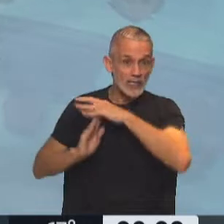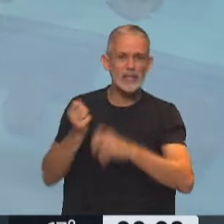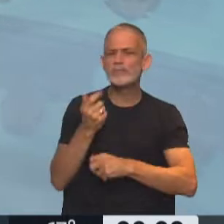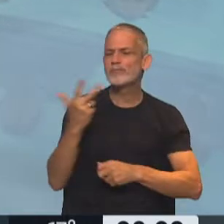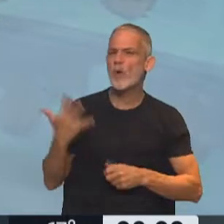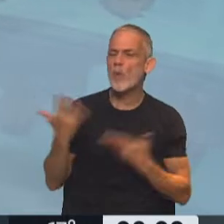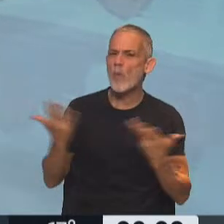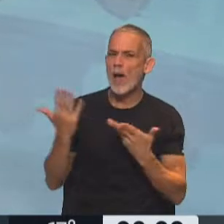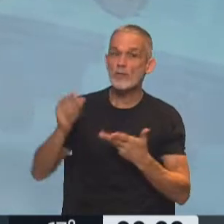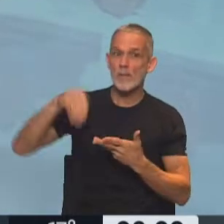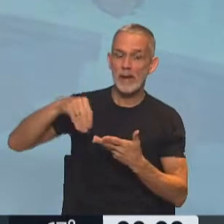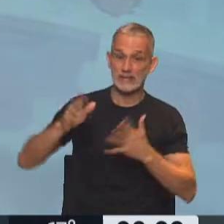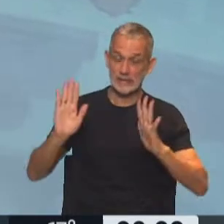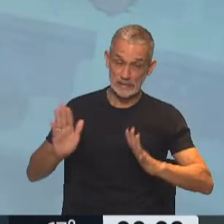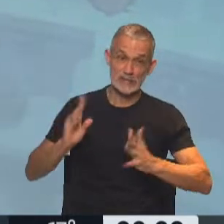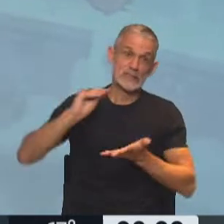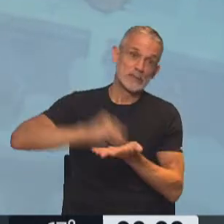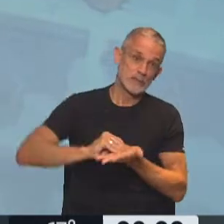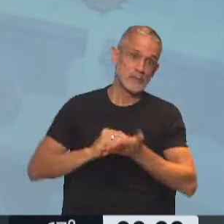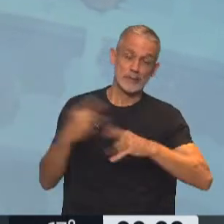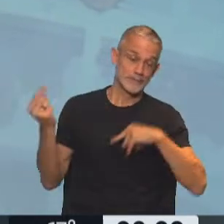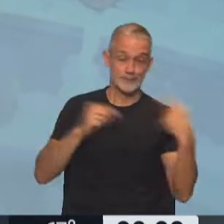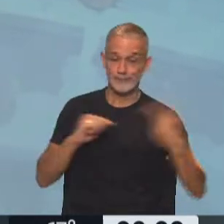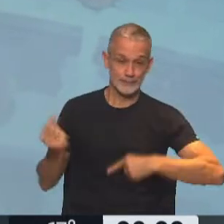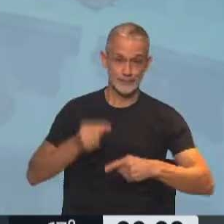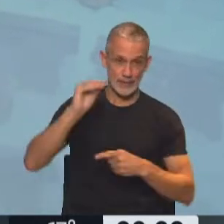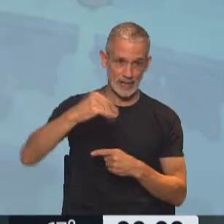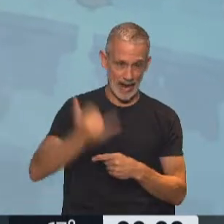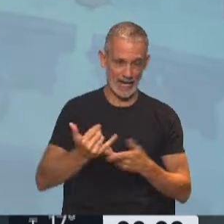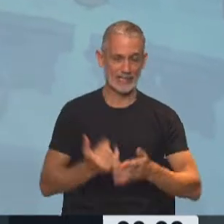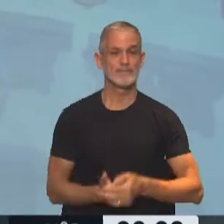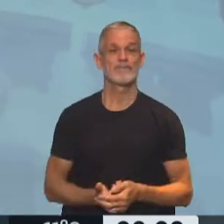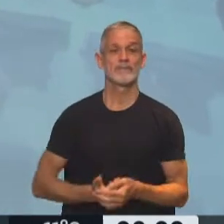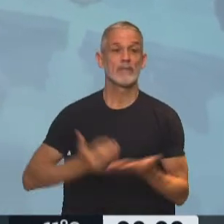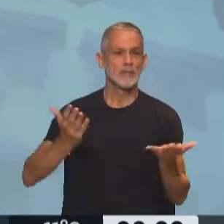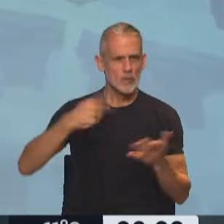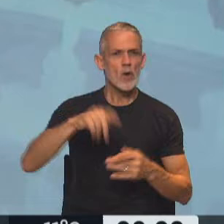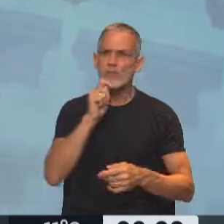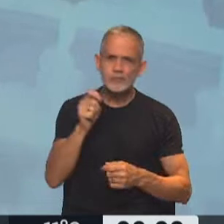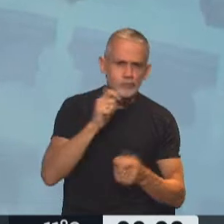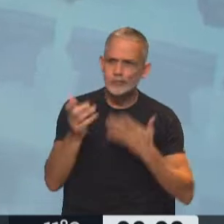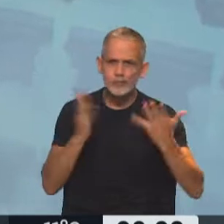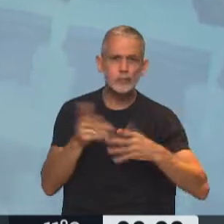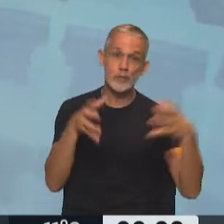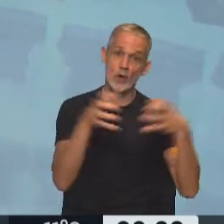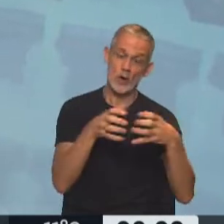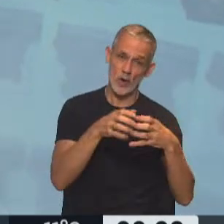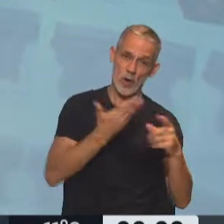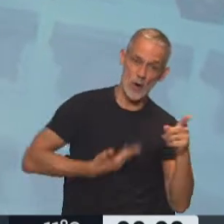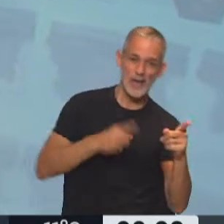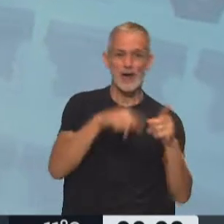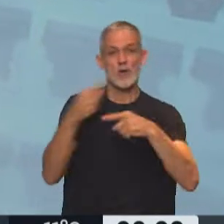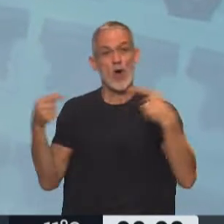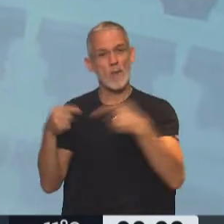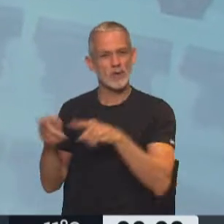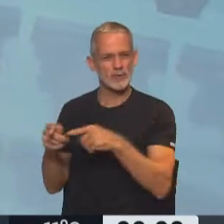de la Nación. Es decir, allí habrá otro punto de conflicto. Lo cierto es que hicimos notas con oficialismo y oposición